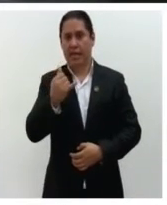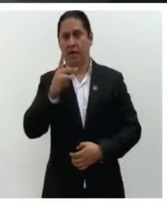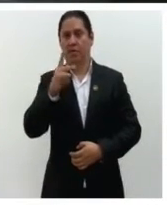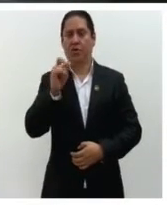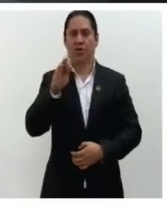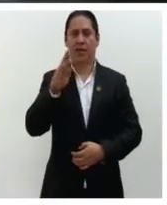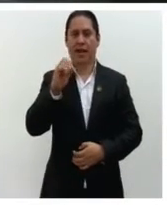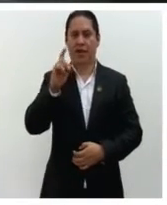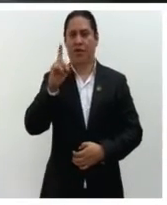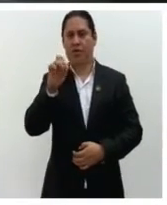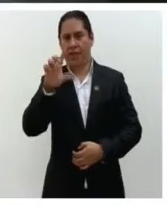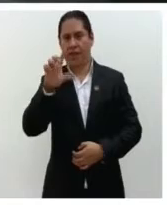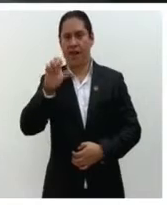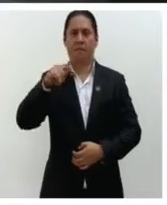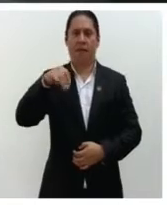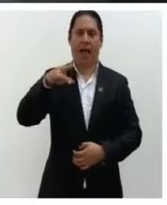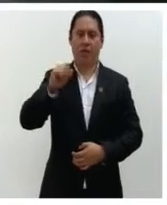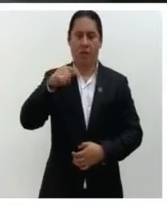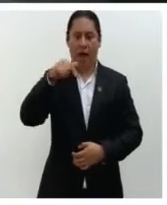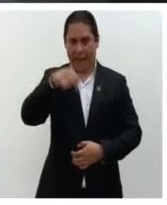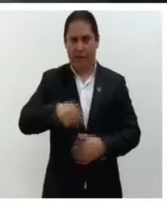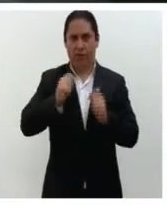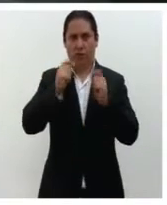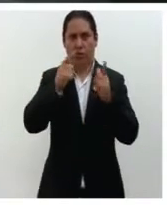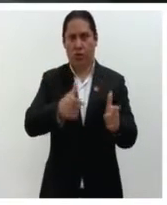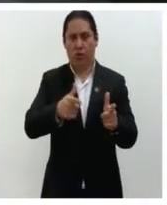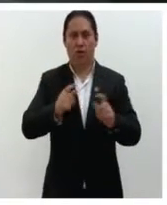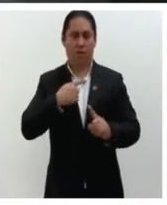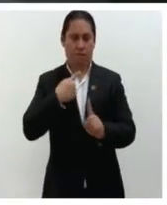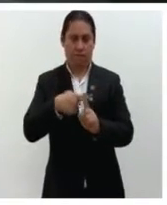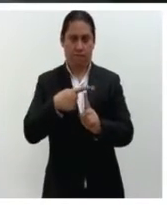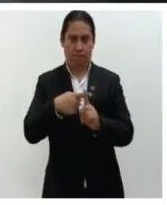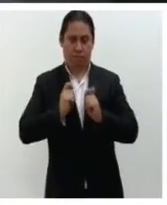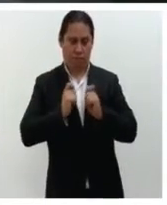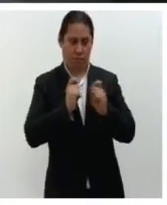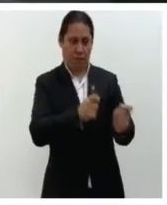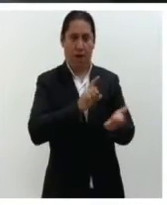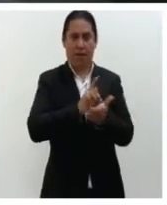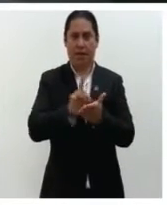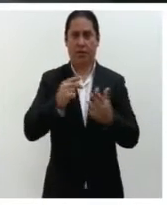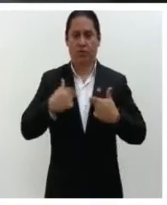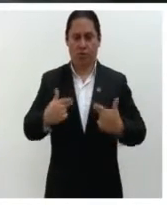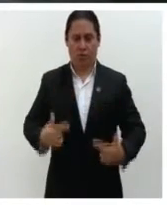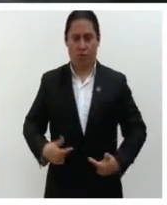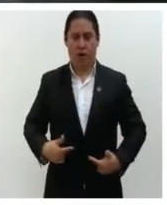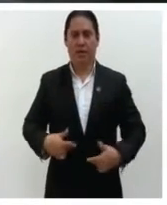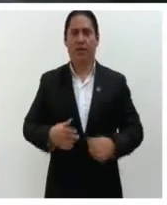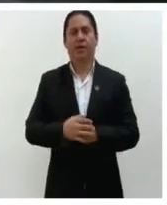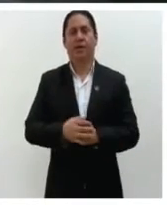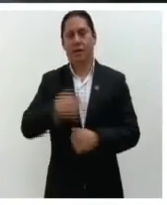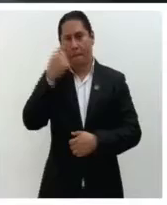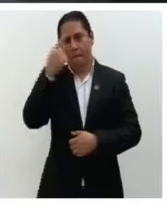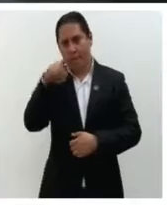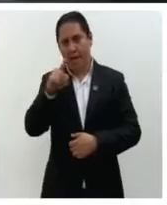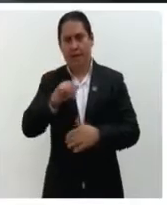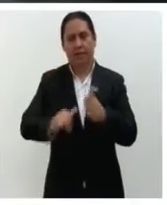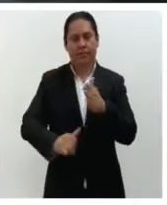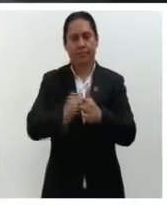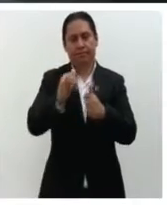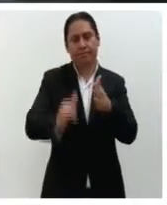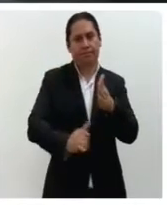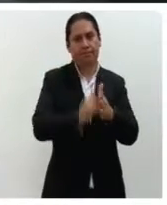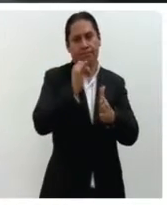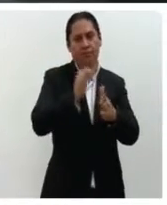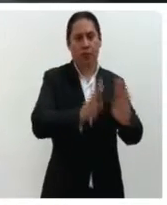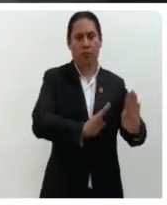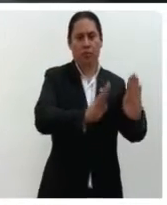Mango, ubicado en esta ciudad, a favor de la Comisión Estatal de Derechos Humanos, con el objeto de realizar la